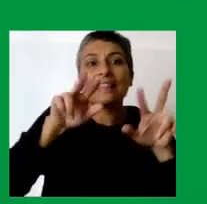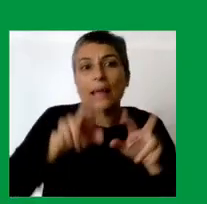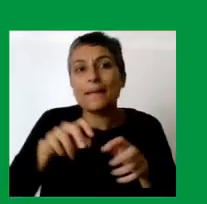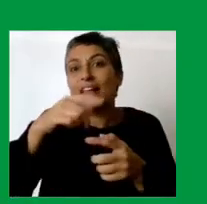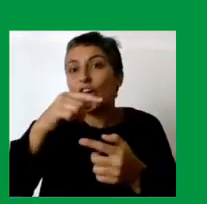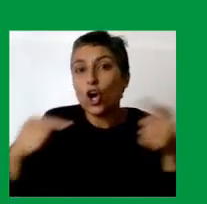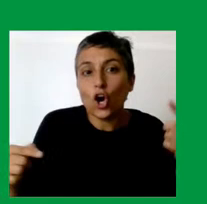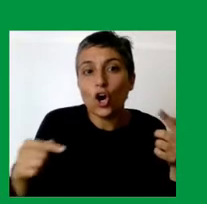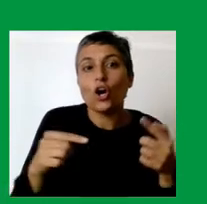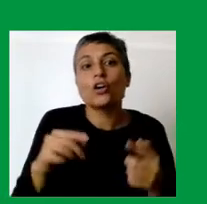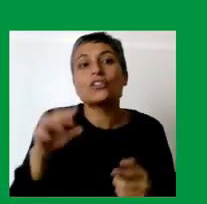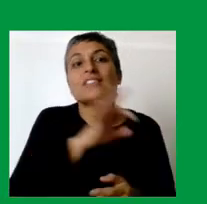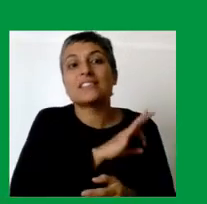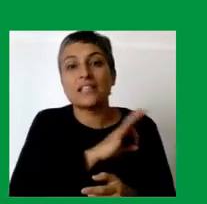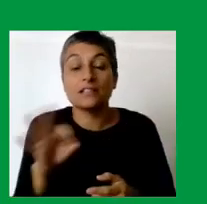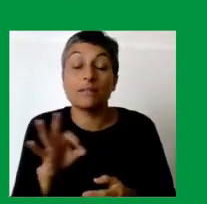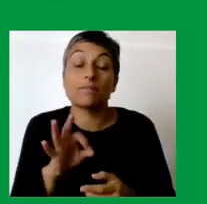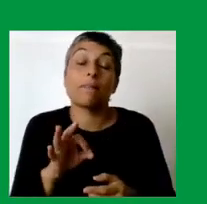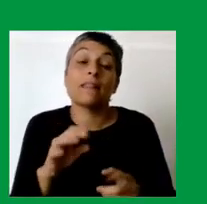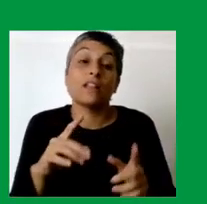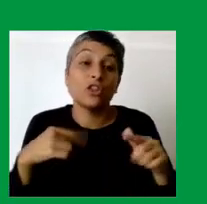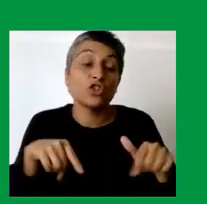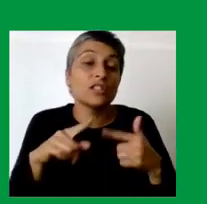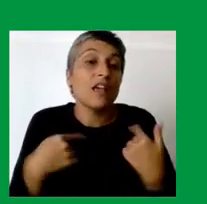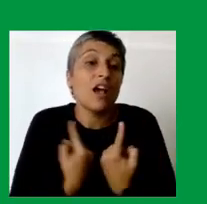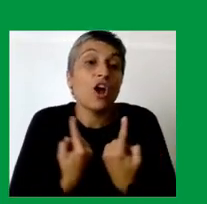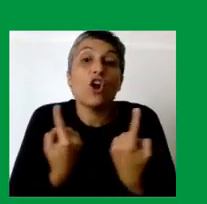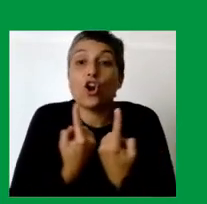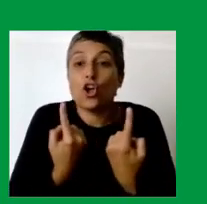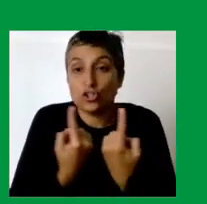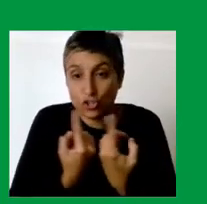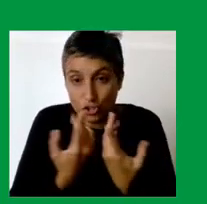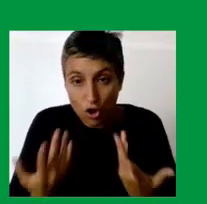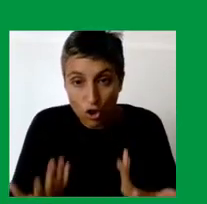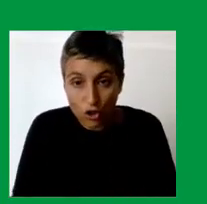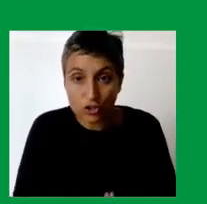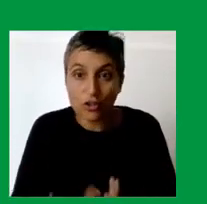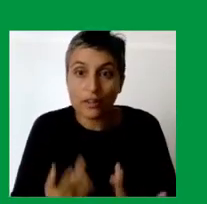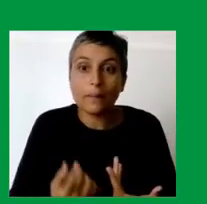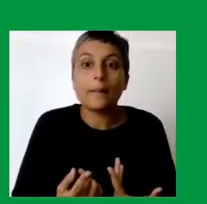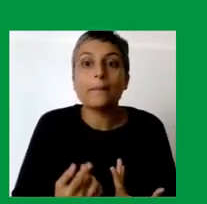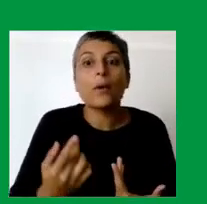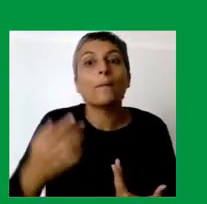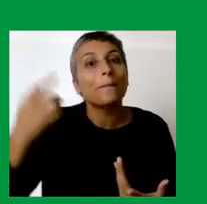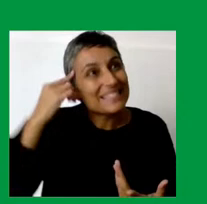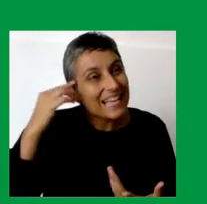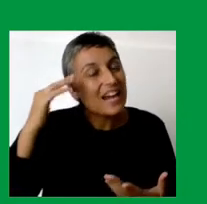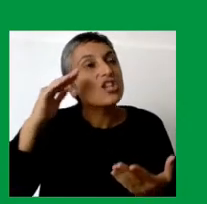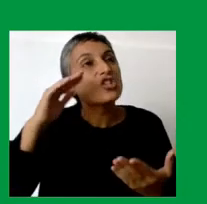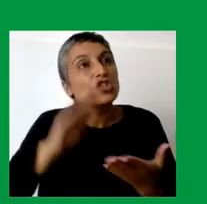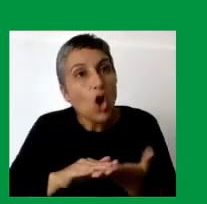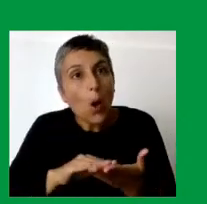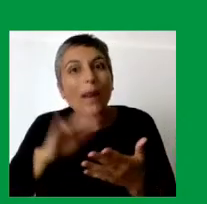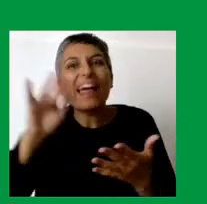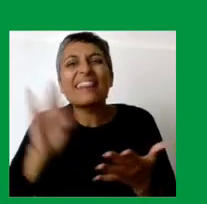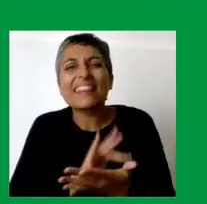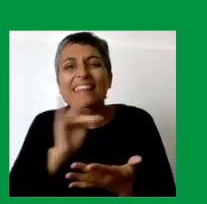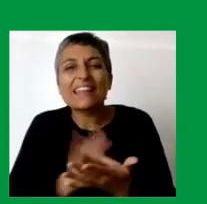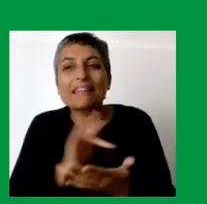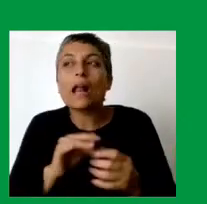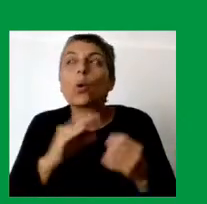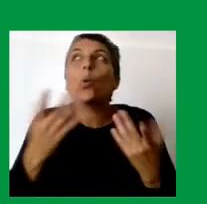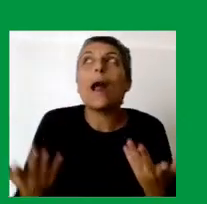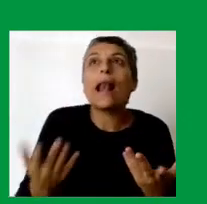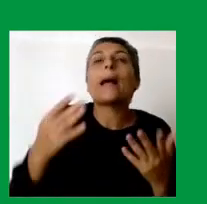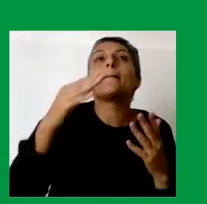regionales, las cuestiones locales, en las que, bueno, nosotros tenemos que, sobre todo, tener en cuenta la soberanía digital en cuanto a qué tipo de